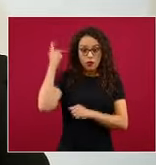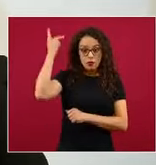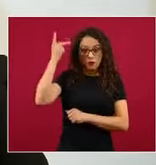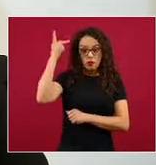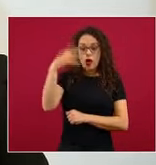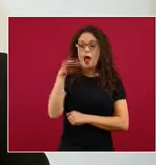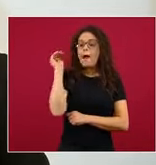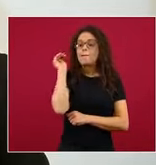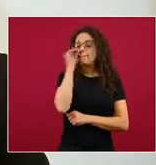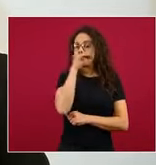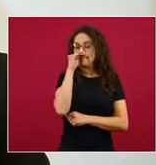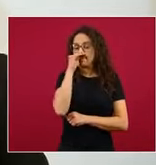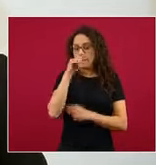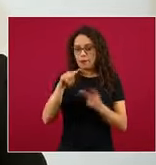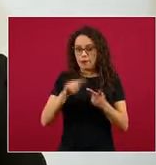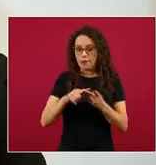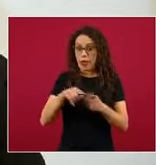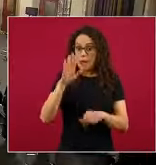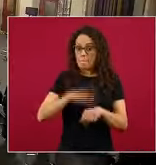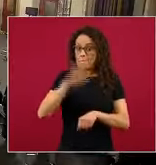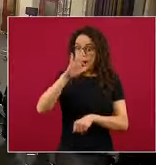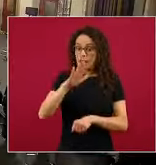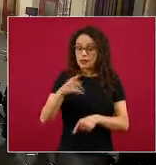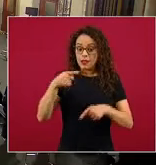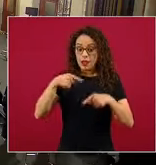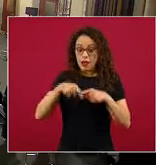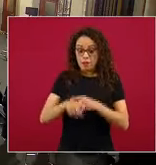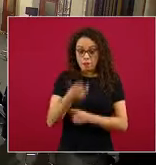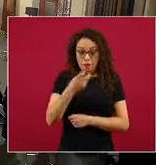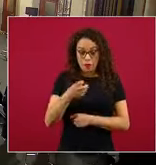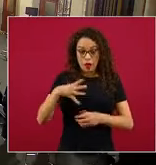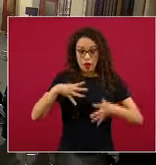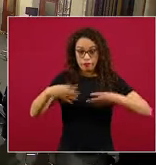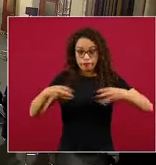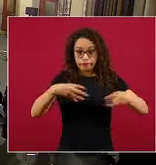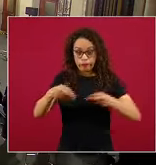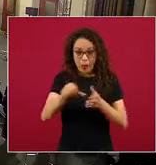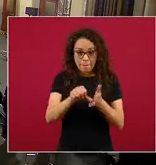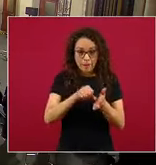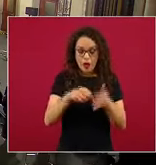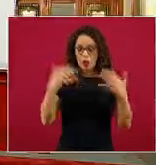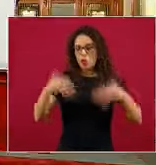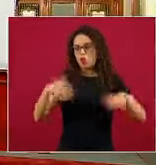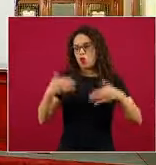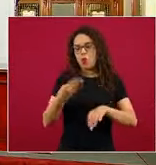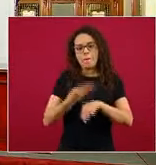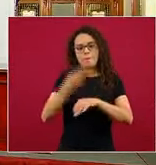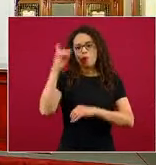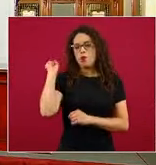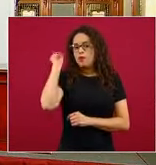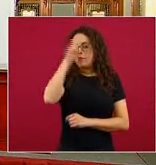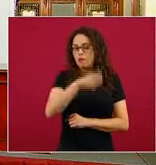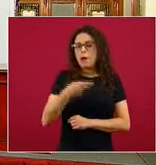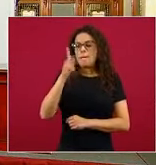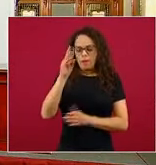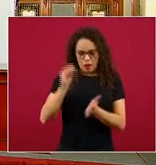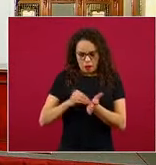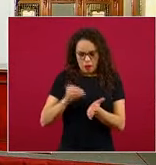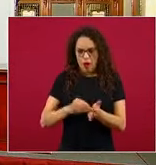gratuita. Particularmente en los primeros meses fue bastante complicado, pero pues seguimos trabajando con ello.